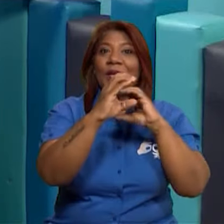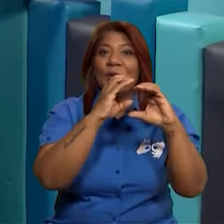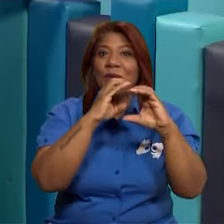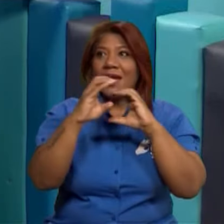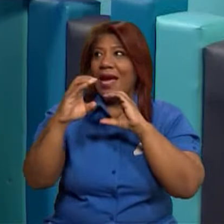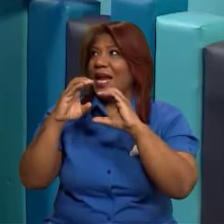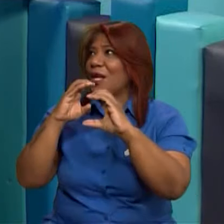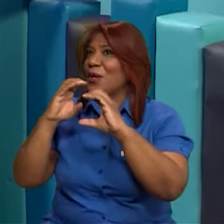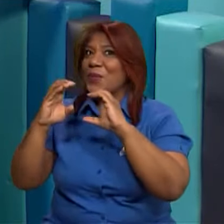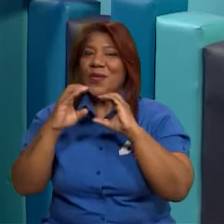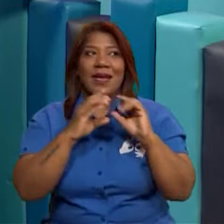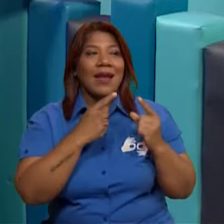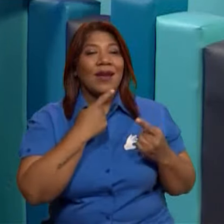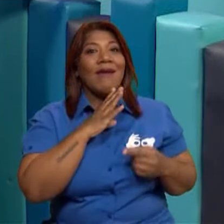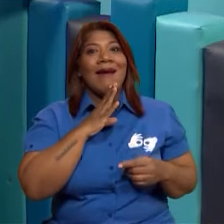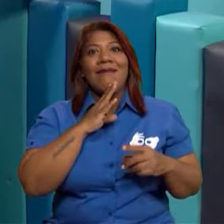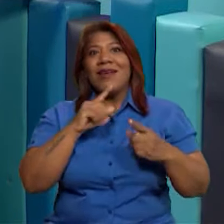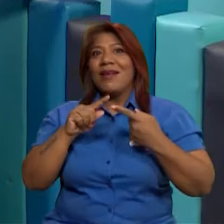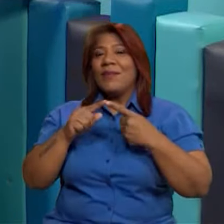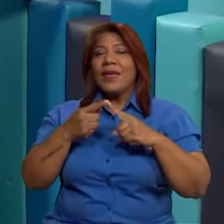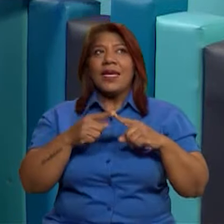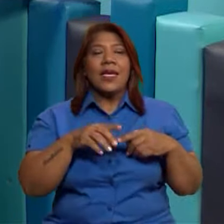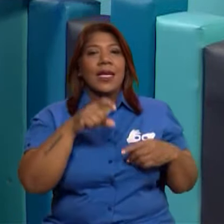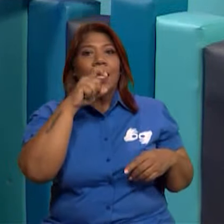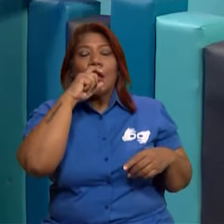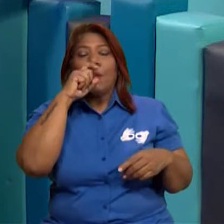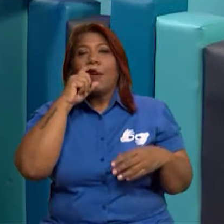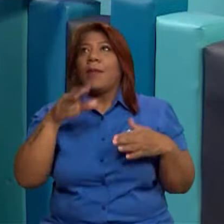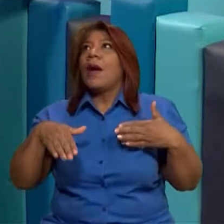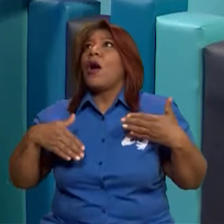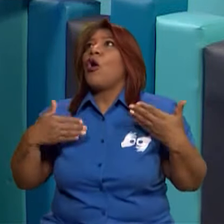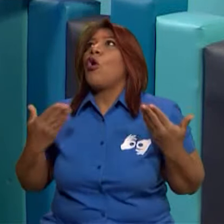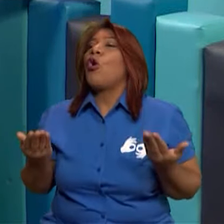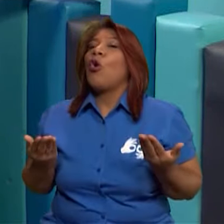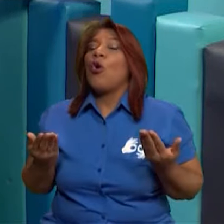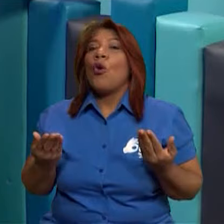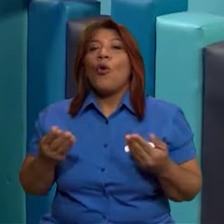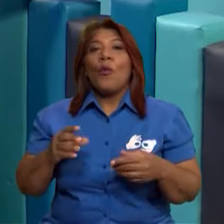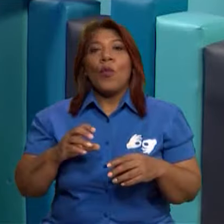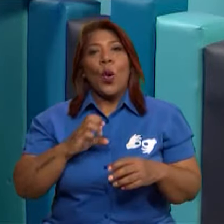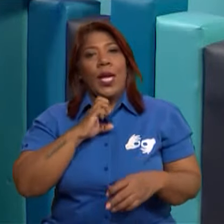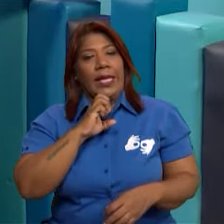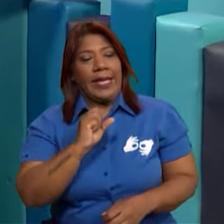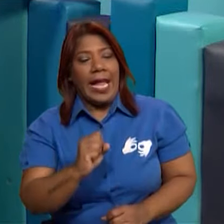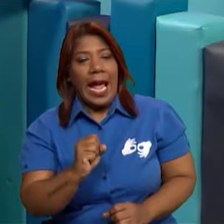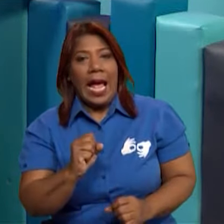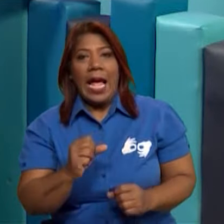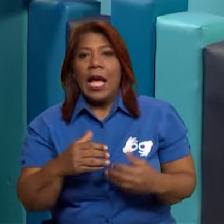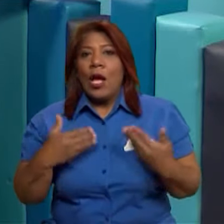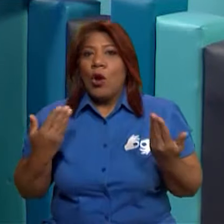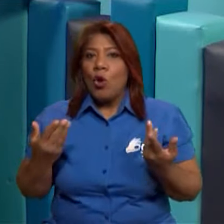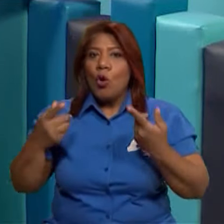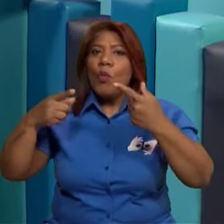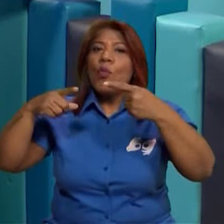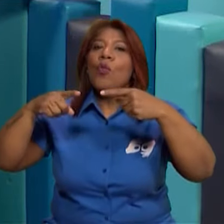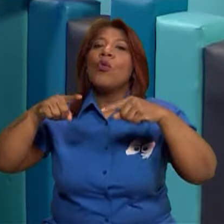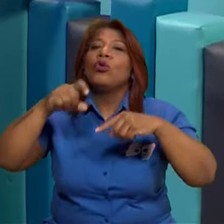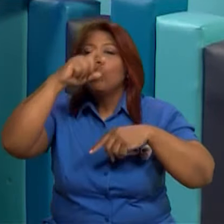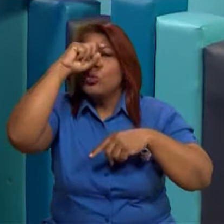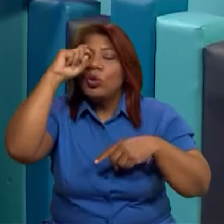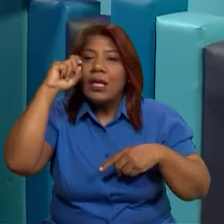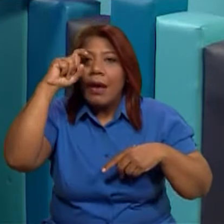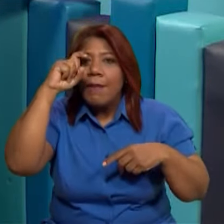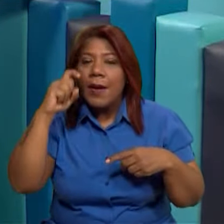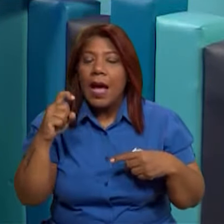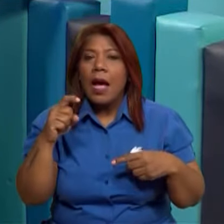cosa. Pregúntale a papá. Papá, ¿cómo te fue hoy en el trabajo? O papá, ¿por qué estás pensando o qué